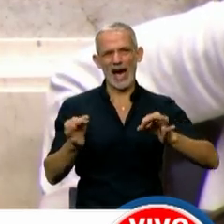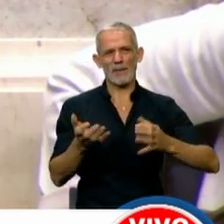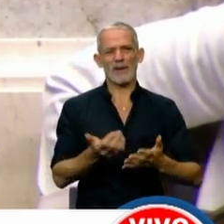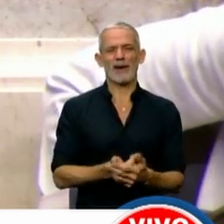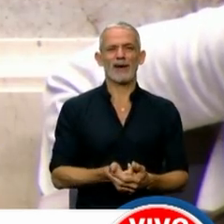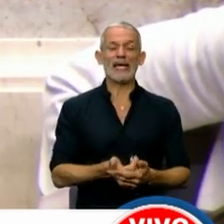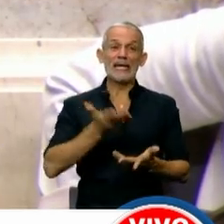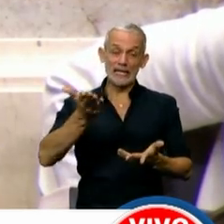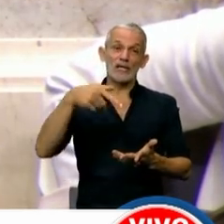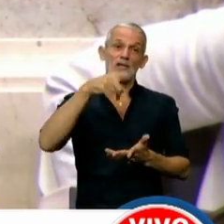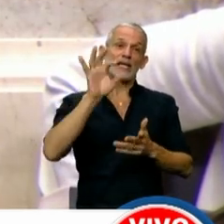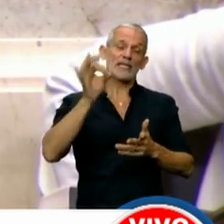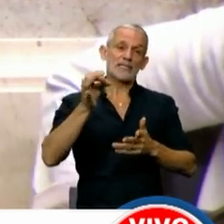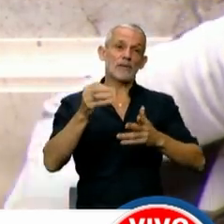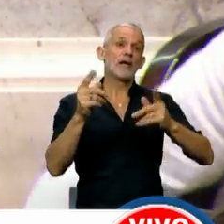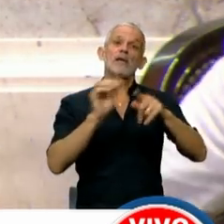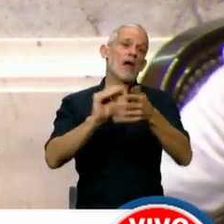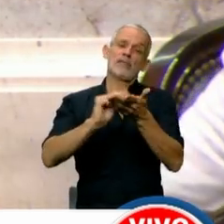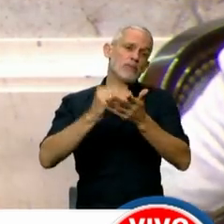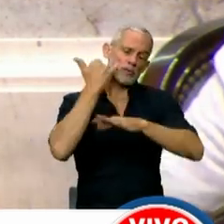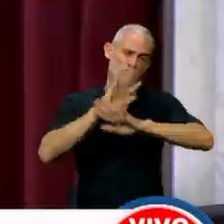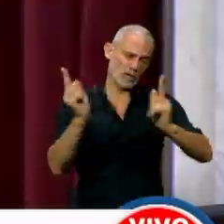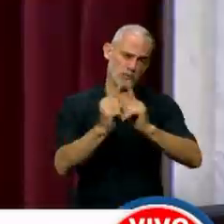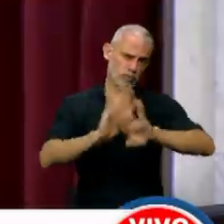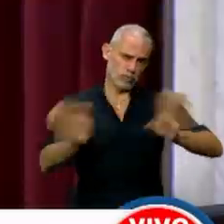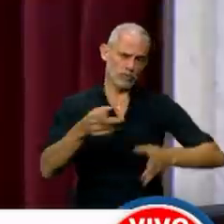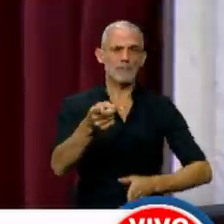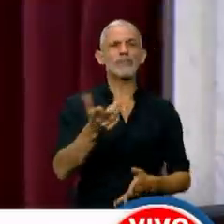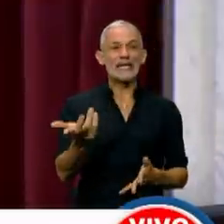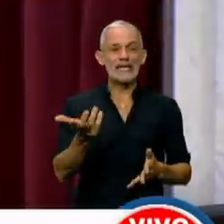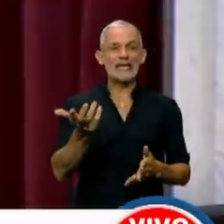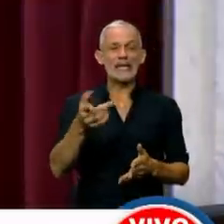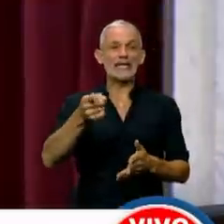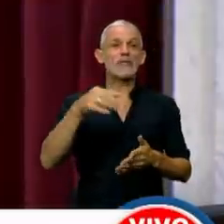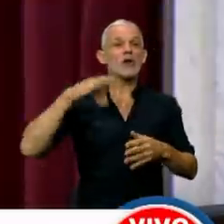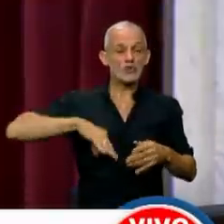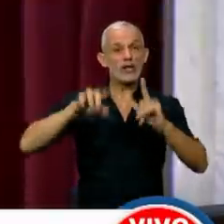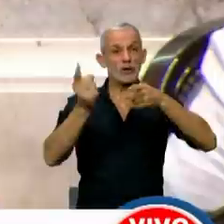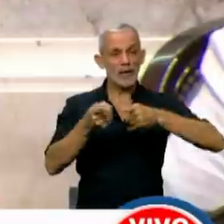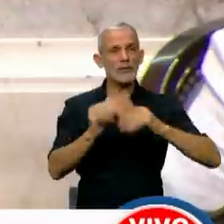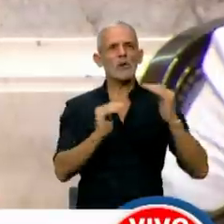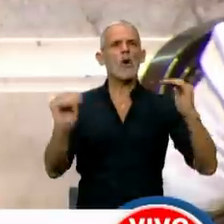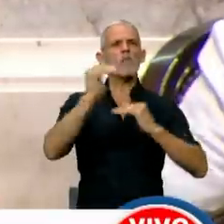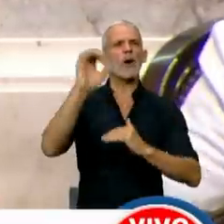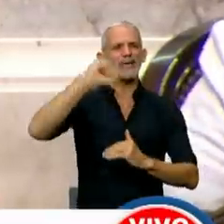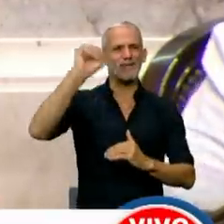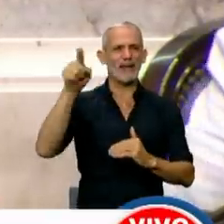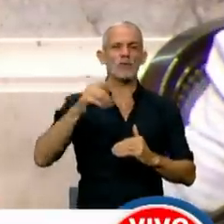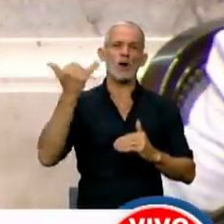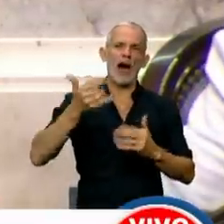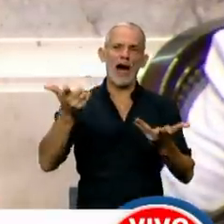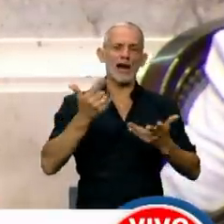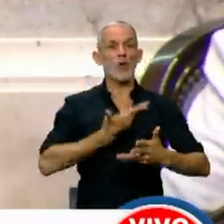sobre que son positivos terminando por sobre los salarios que también superan a la inflación porque hay